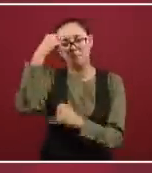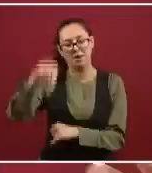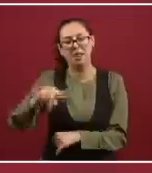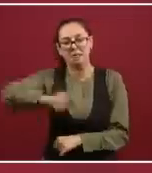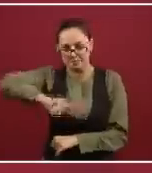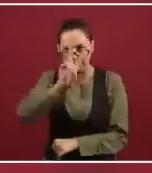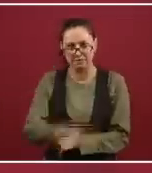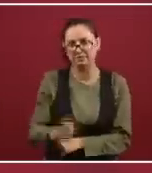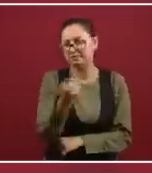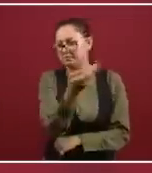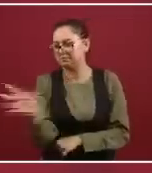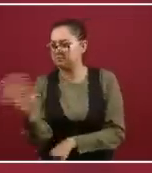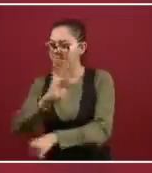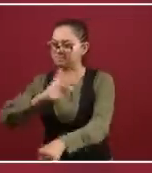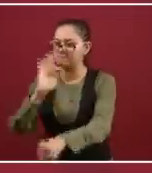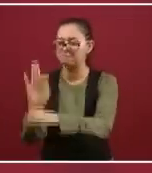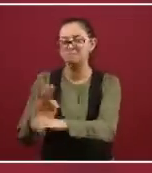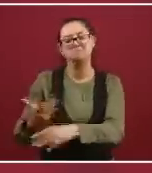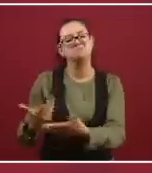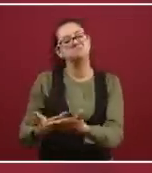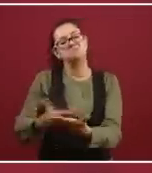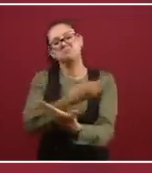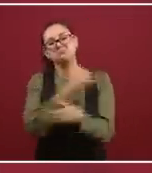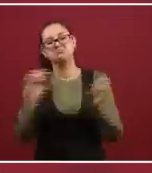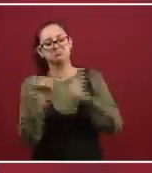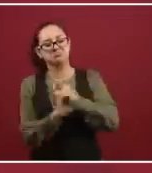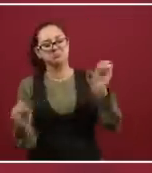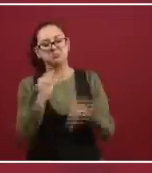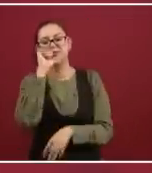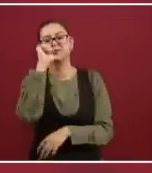a los ciudadanos, que no existía,